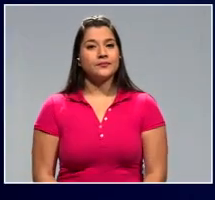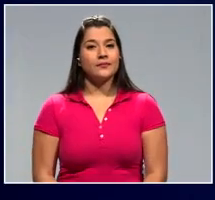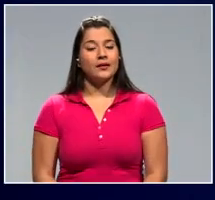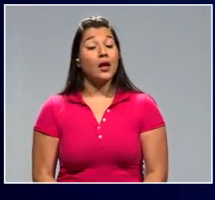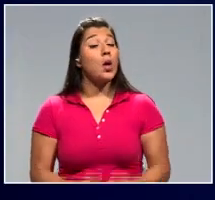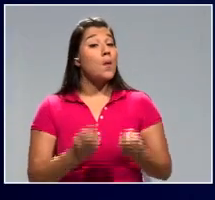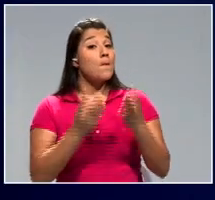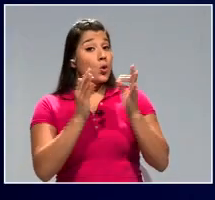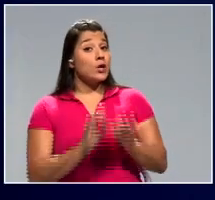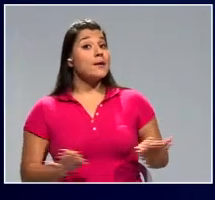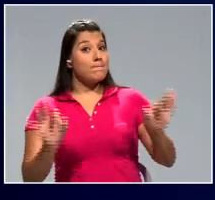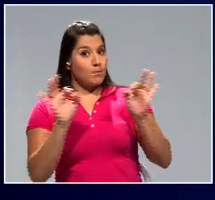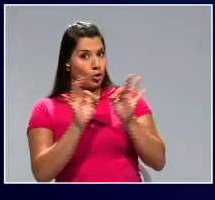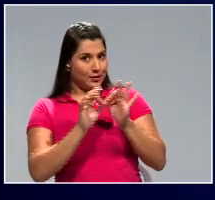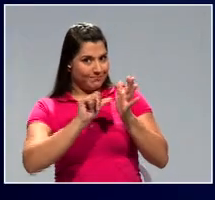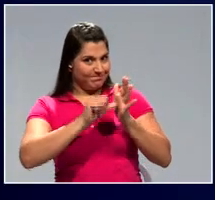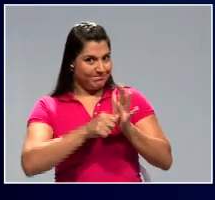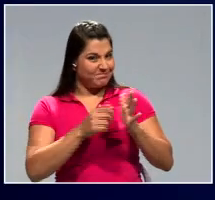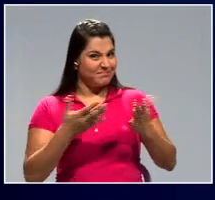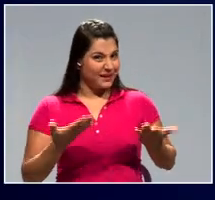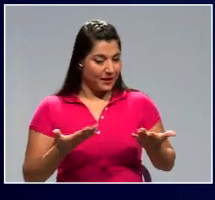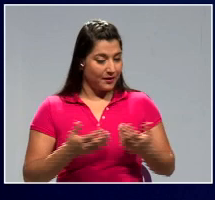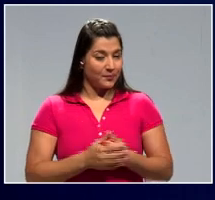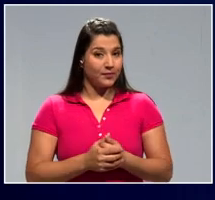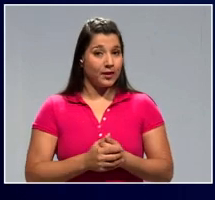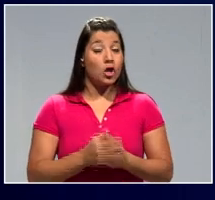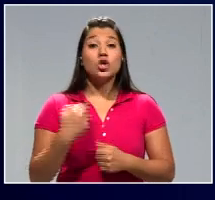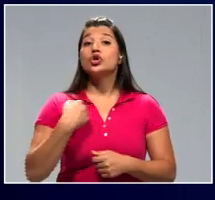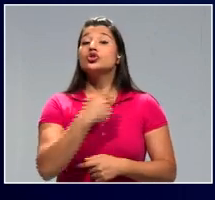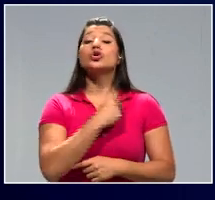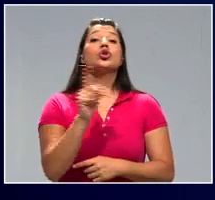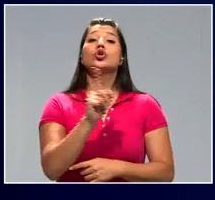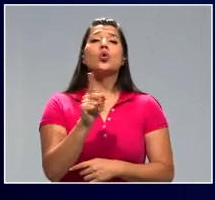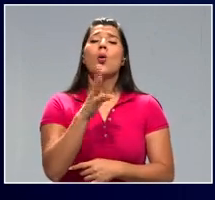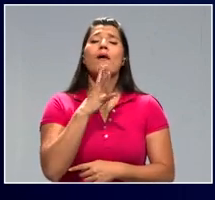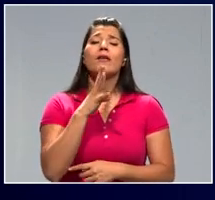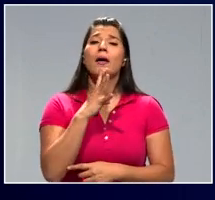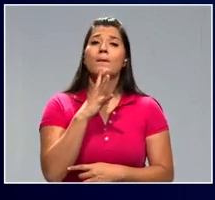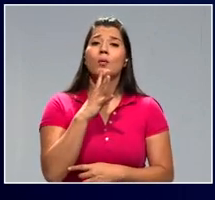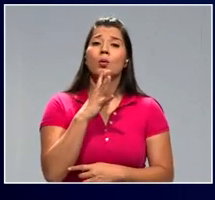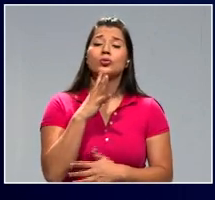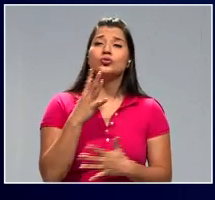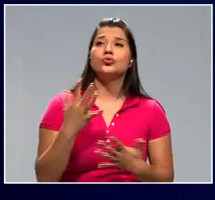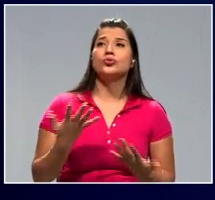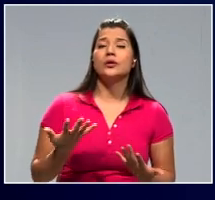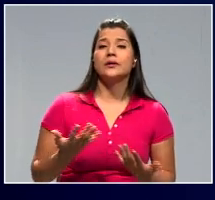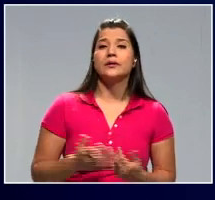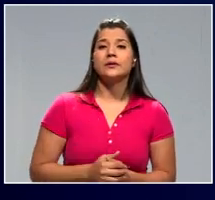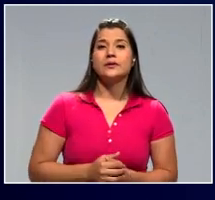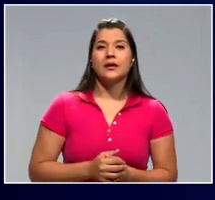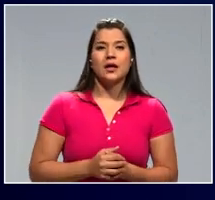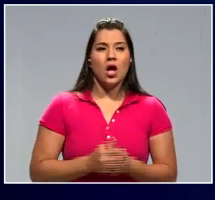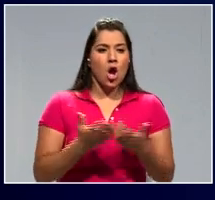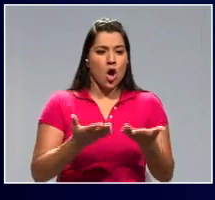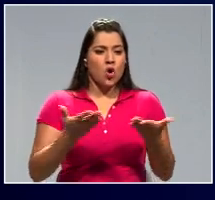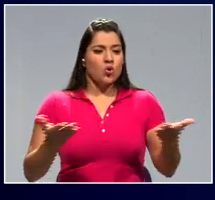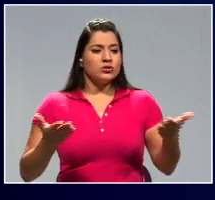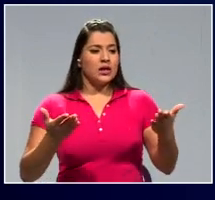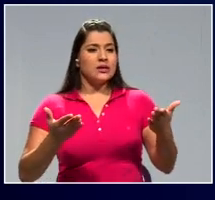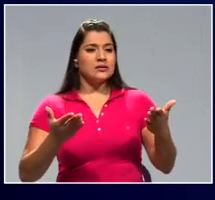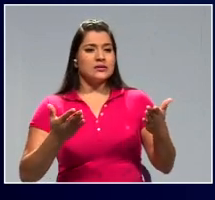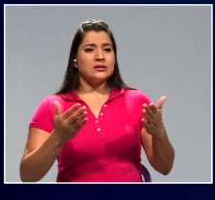es importante recalcar que no estamos hablando de cosas